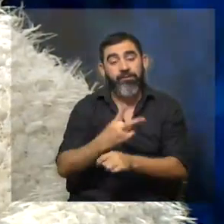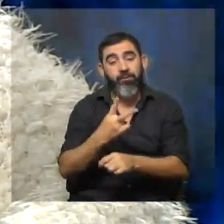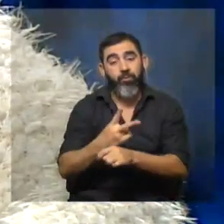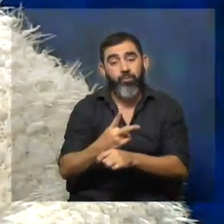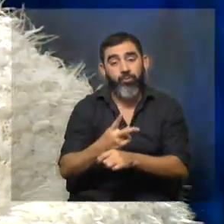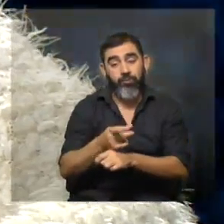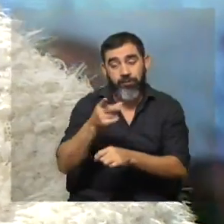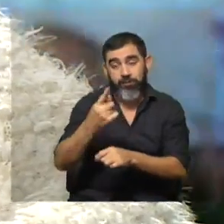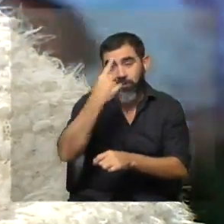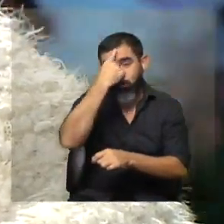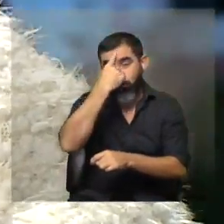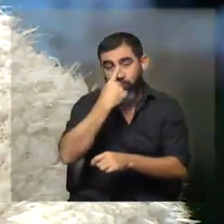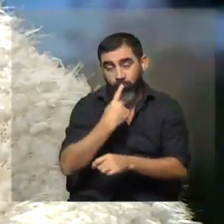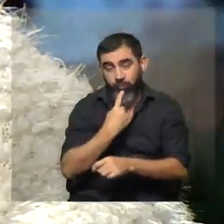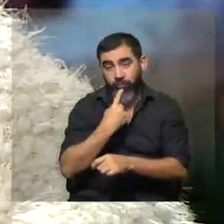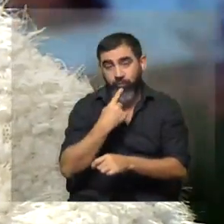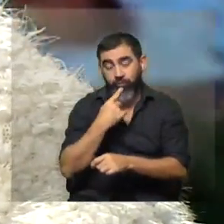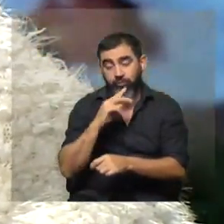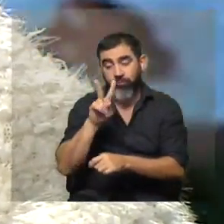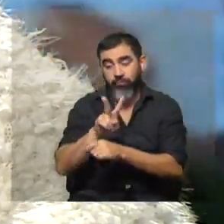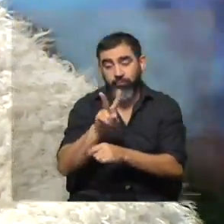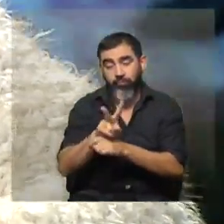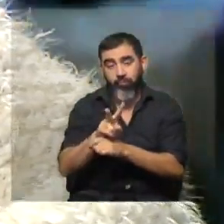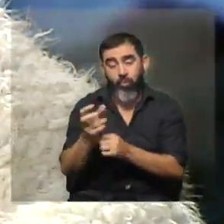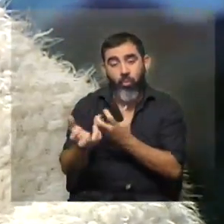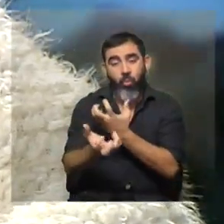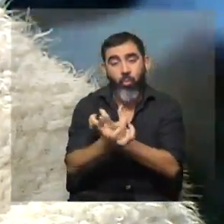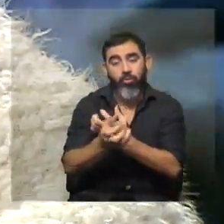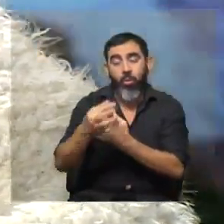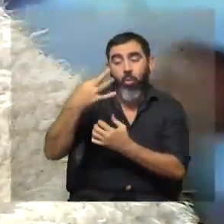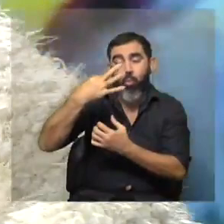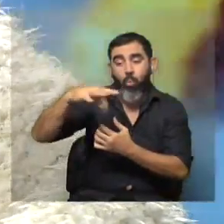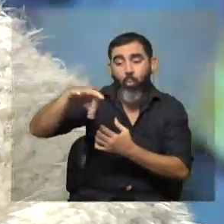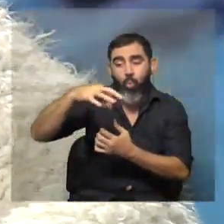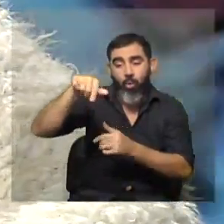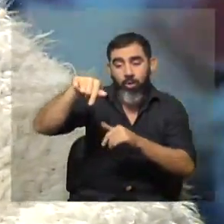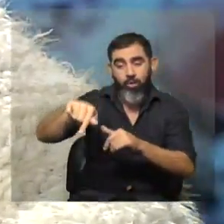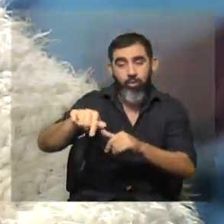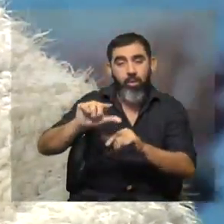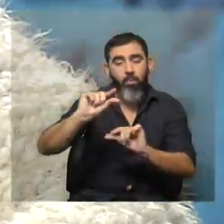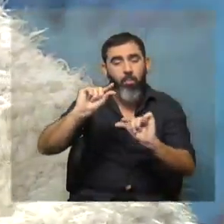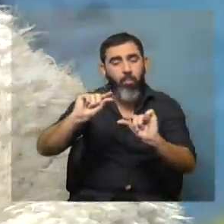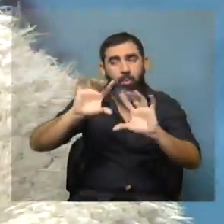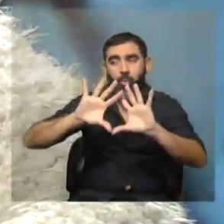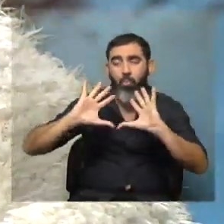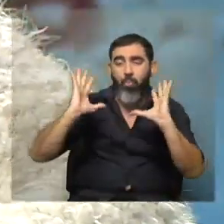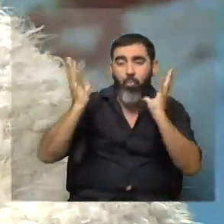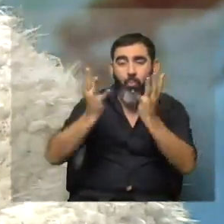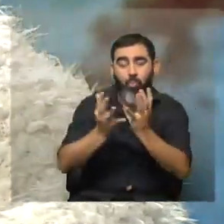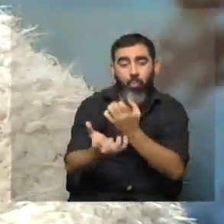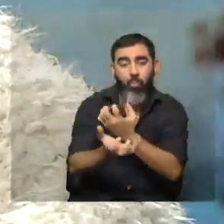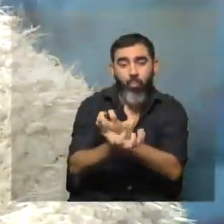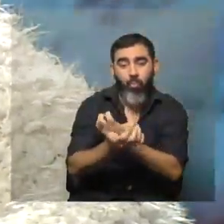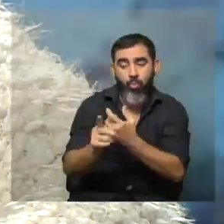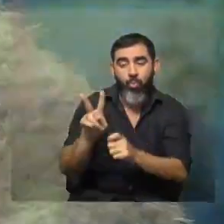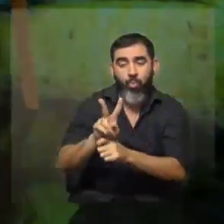en ese museo se preservan fósiles exclusivos, porque hay muy pocos en el mundo, fósiles que se